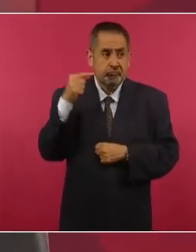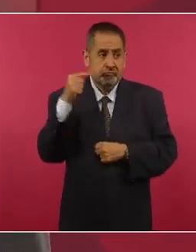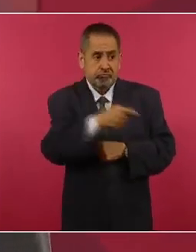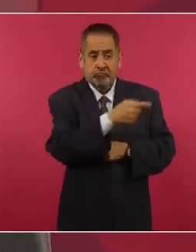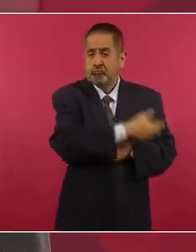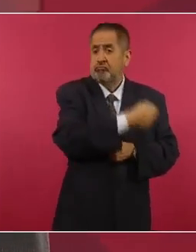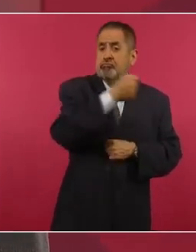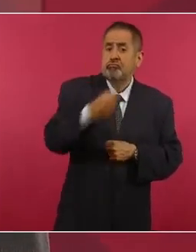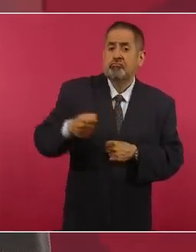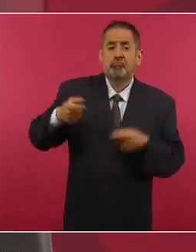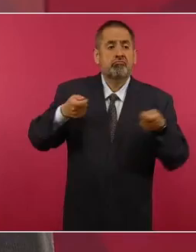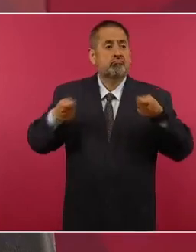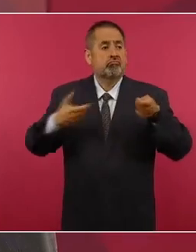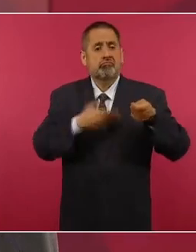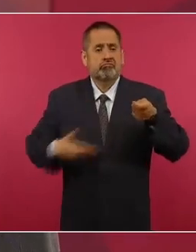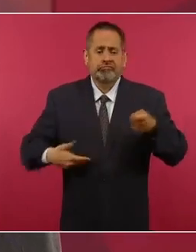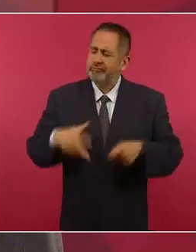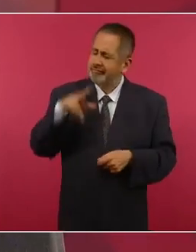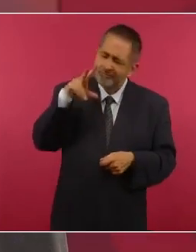moral.